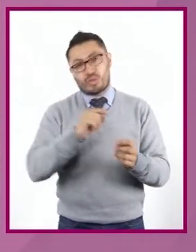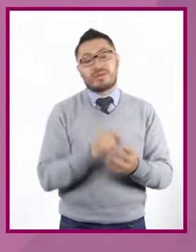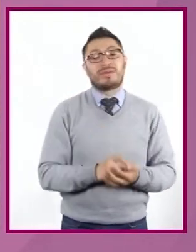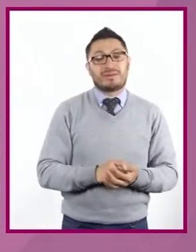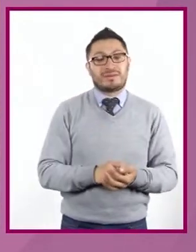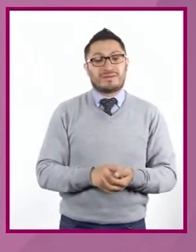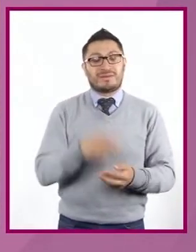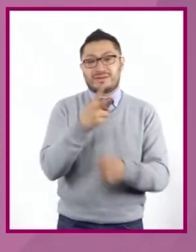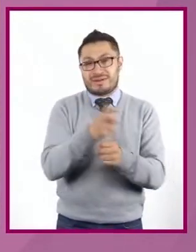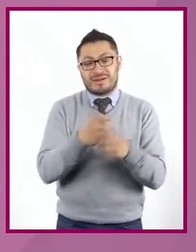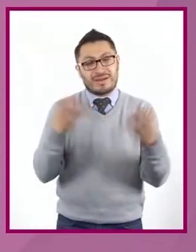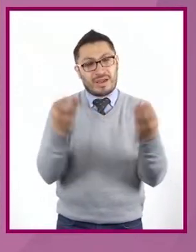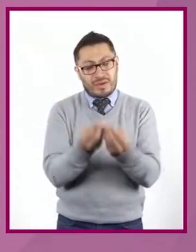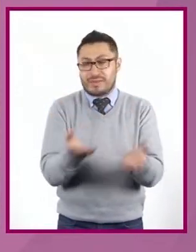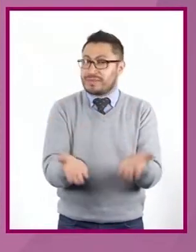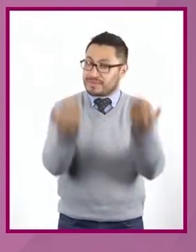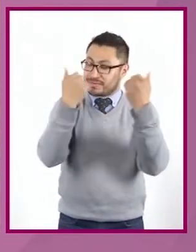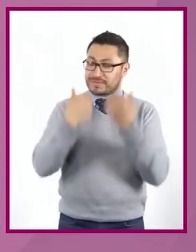que nos acompañen al balcón.